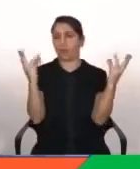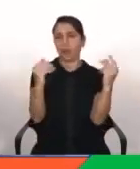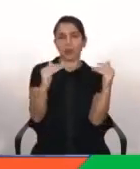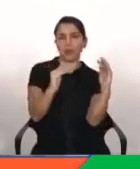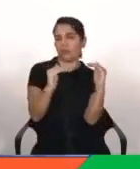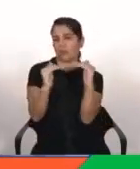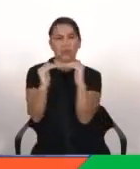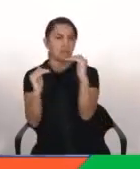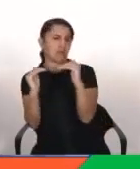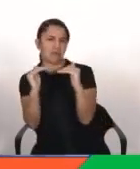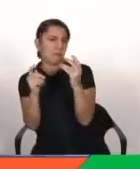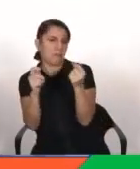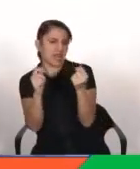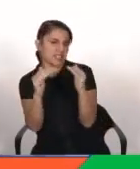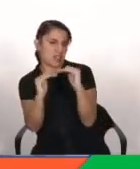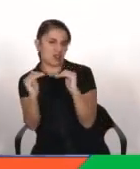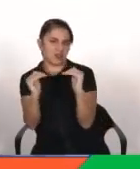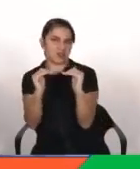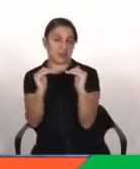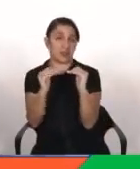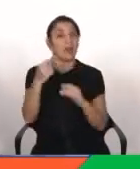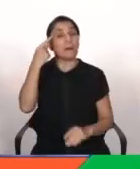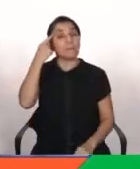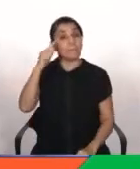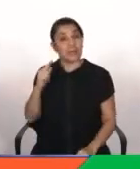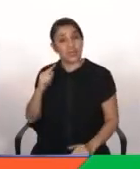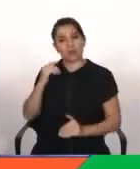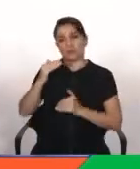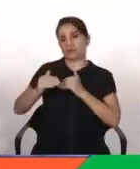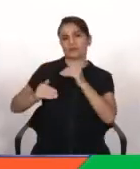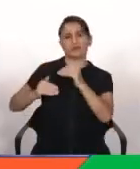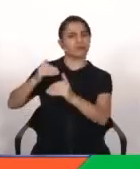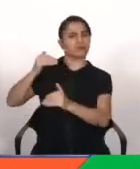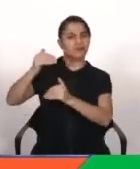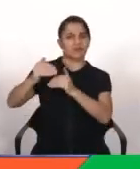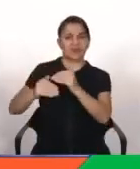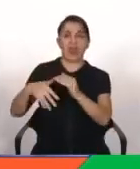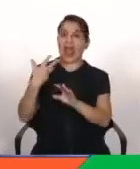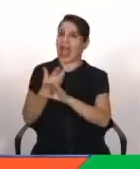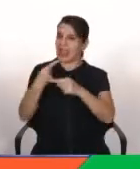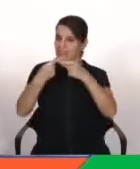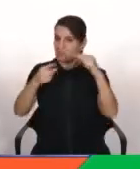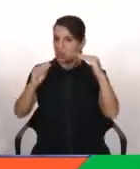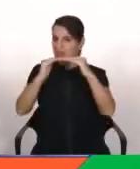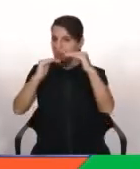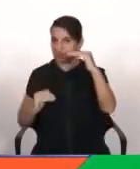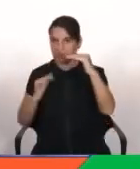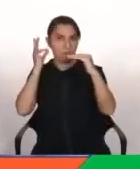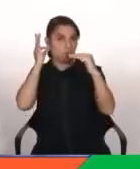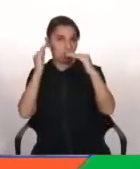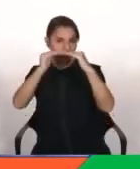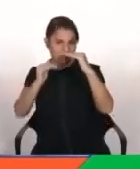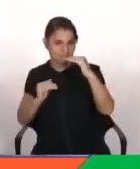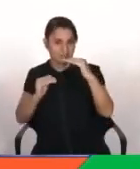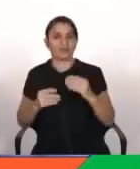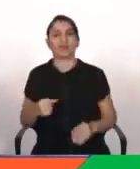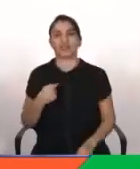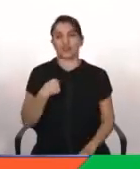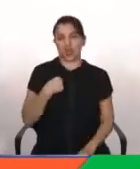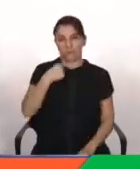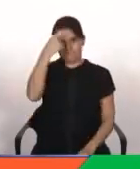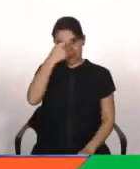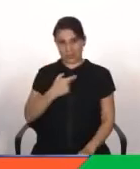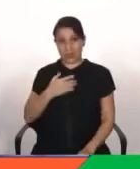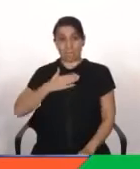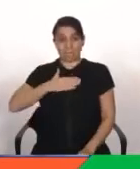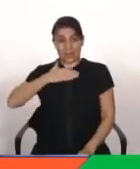generación. Sin embargo, por mucho tiempo se ha visto una diferencia. Ahora, personalmente, mi experiencia